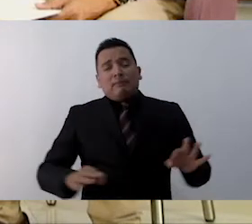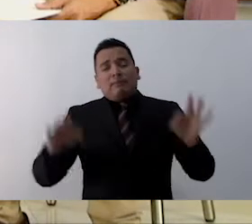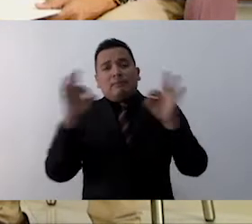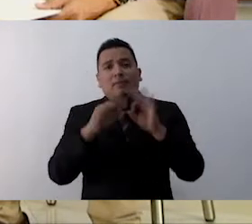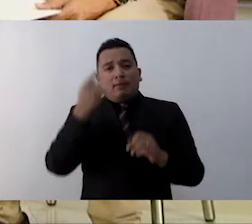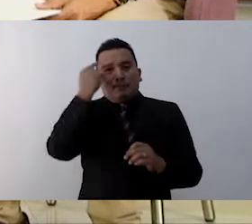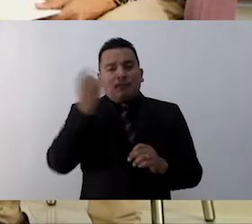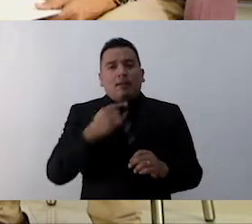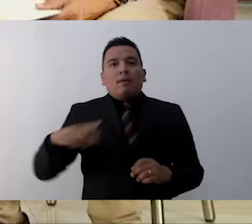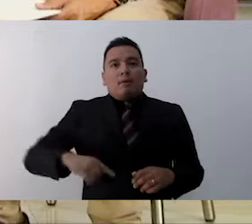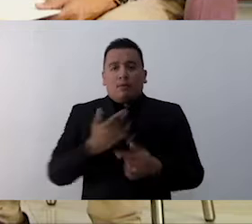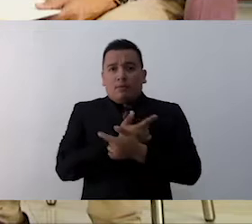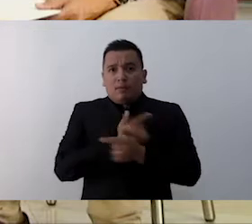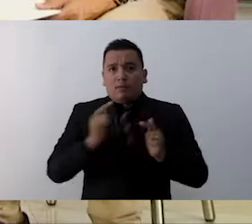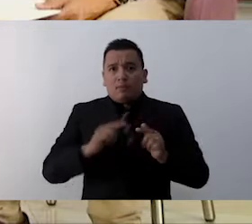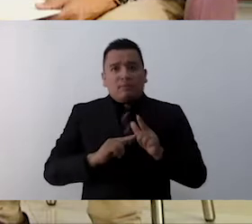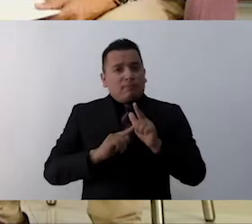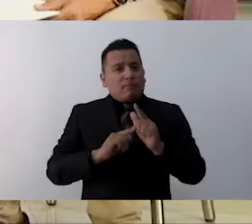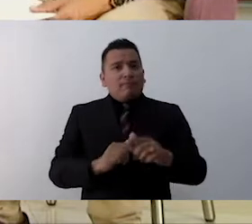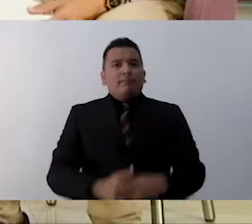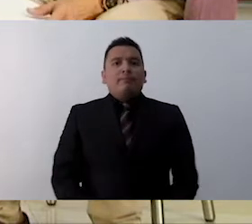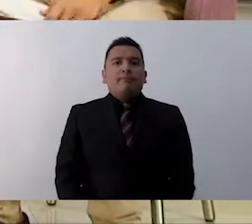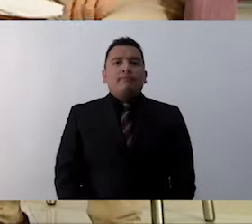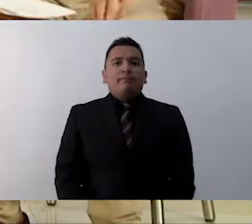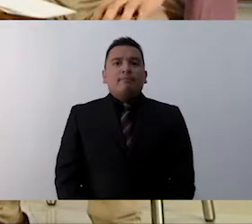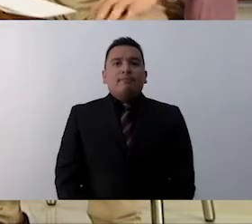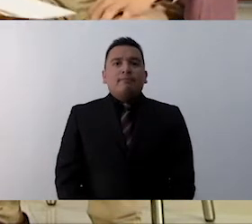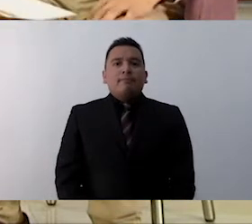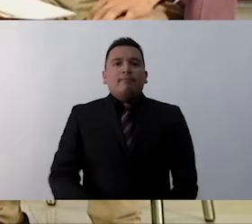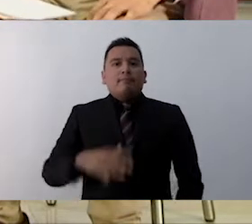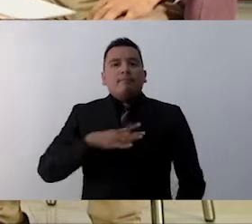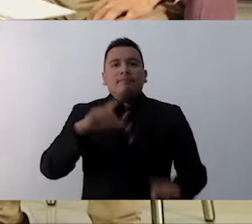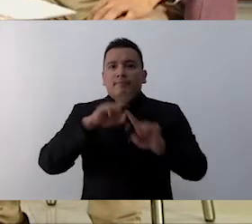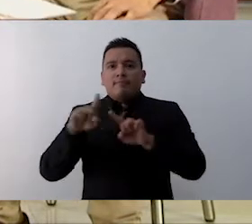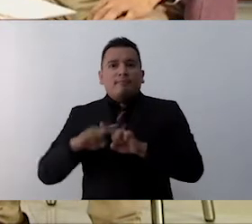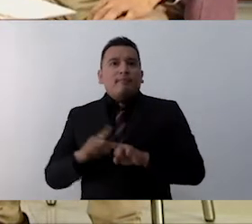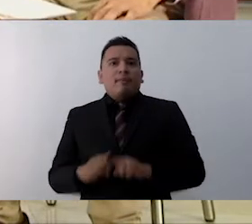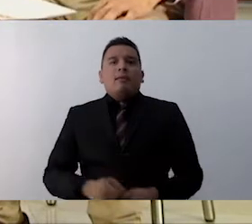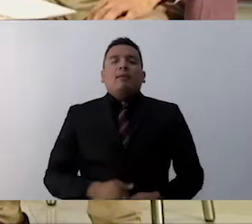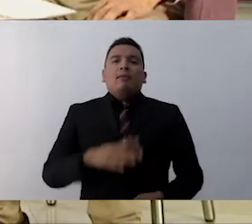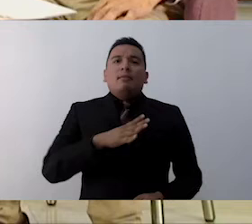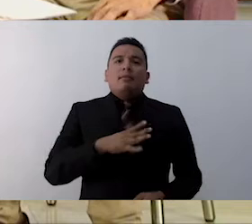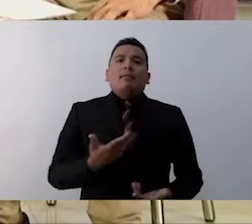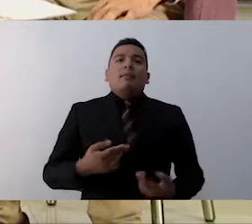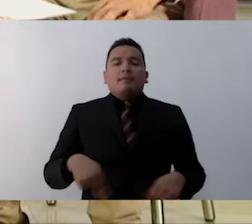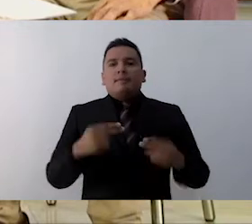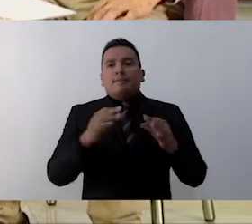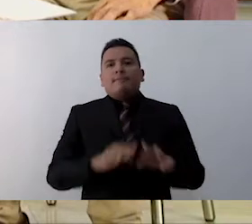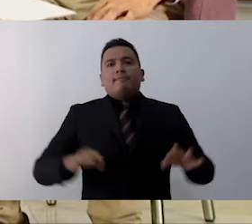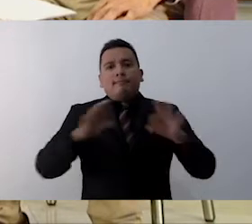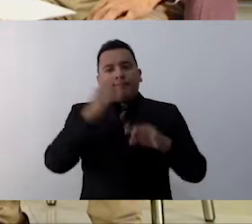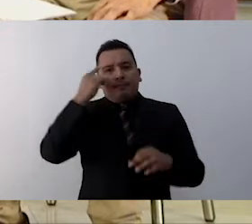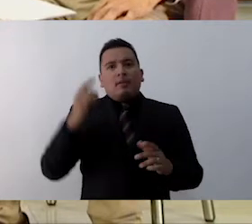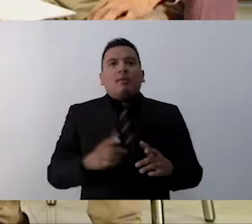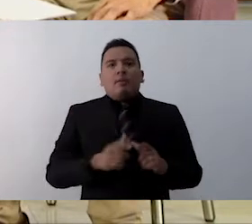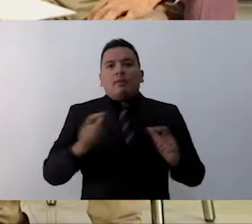muy importante en el desarrollo democrático de los países. Hay varias dimensiones en las cuales las empresas son importantes